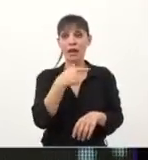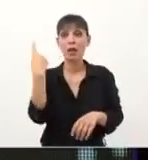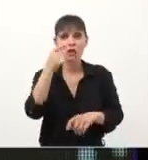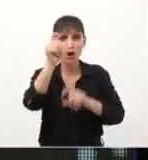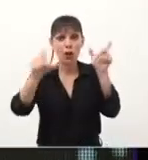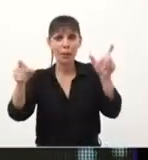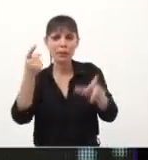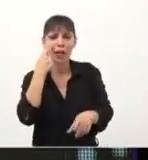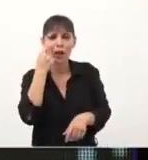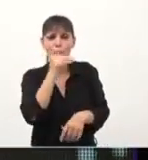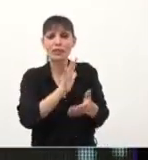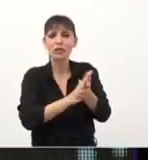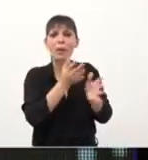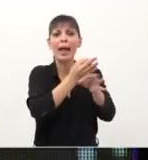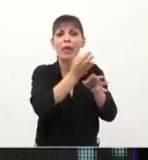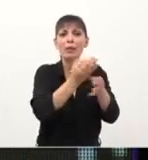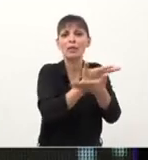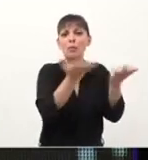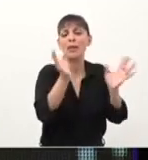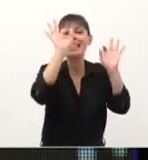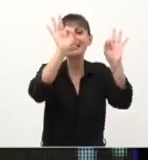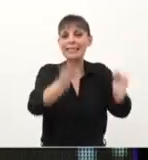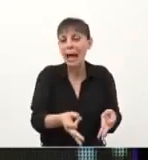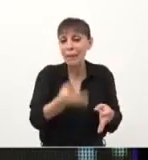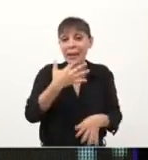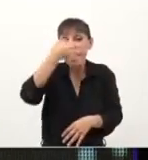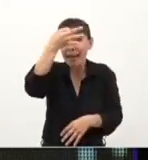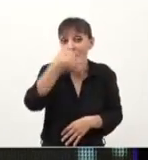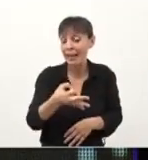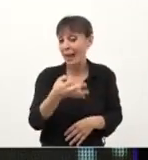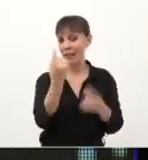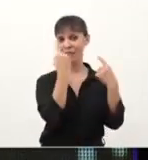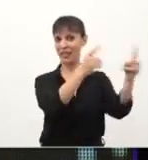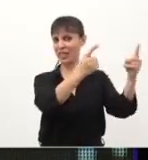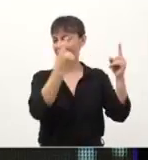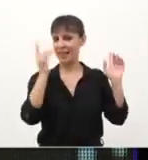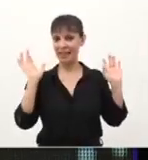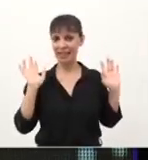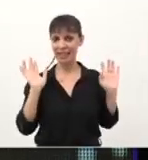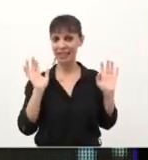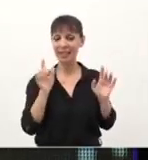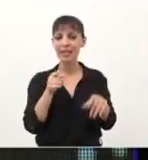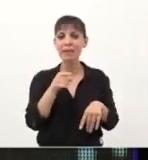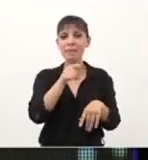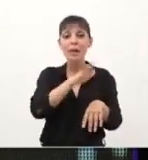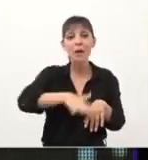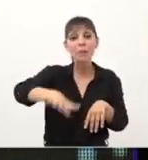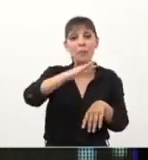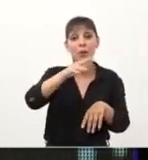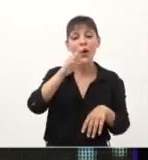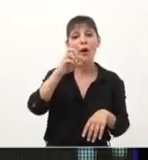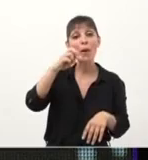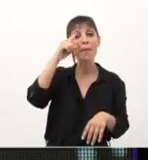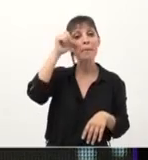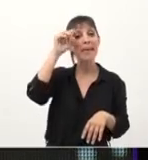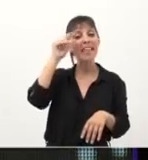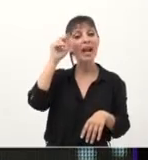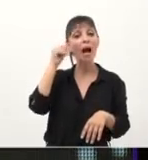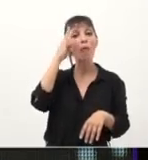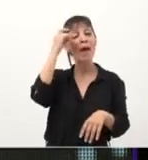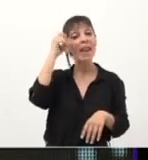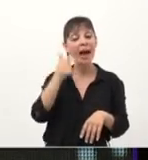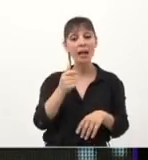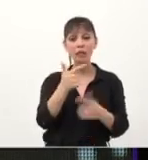la educación pública en la ciudad sabe que la realidad es absolutamente distinta. El pueblo de Piedrabuena no tiene gas, no